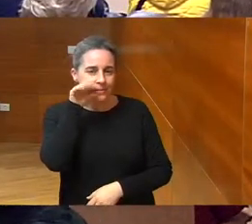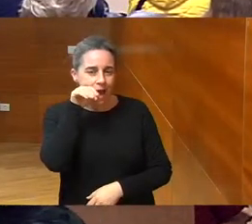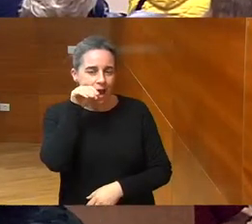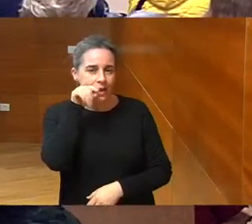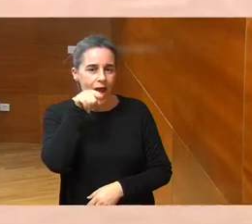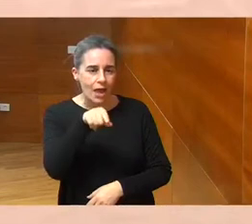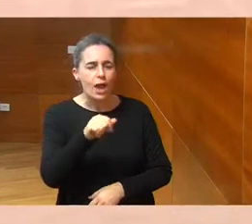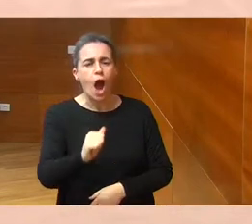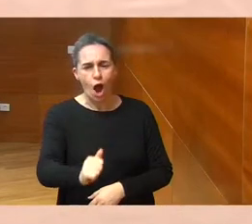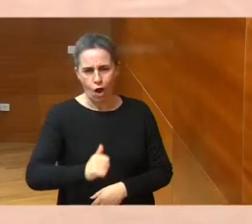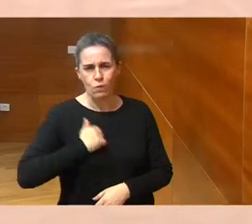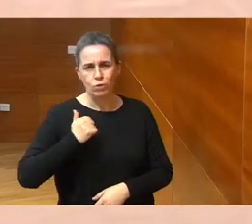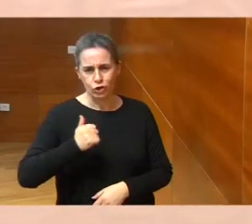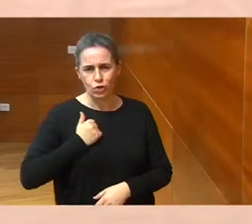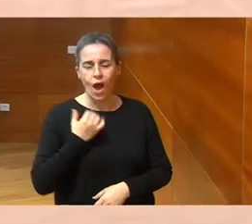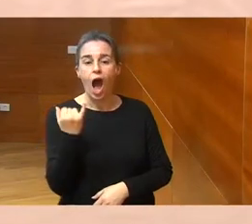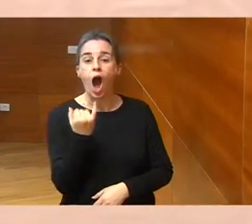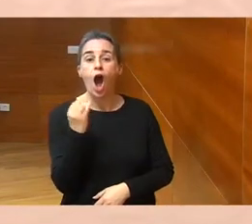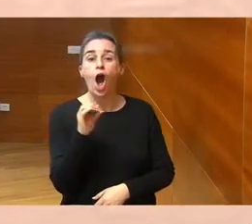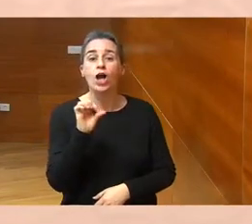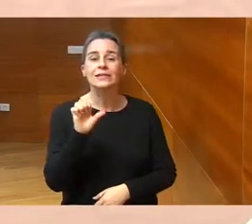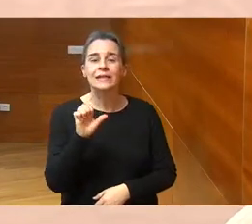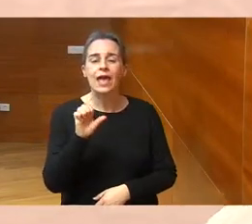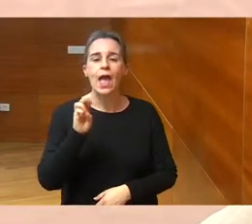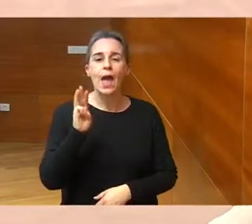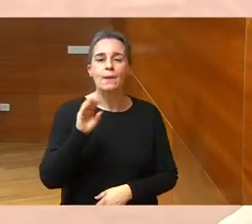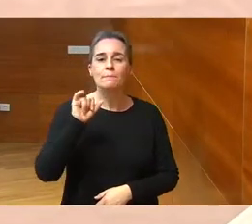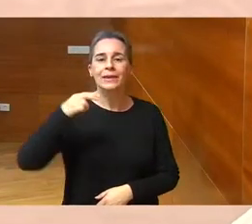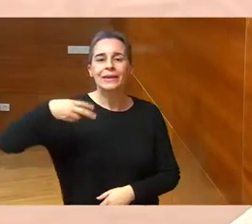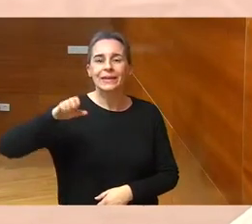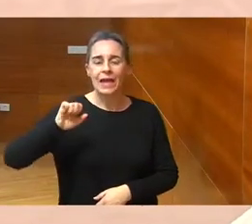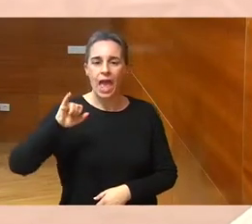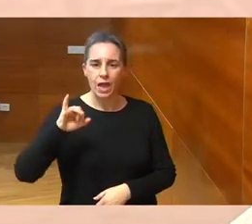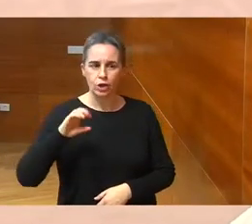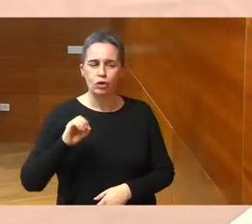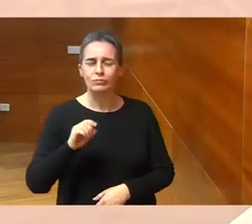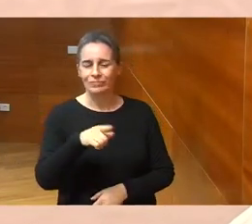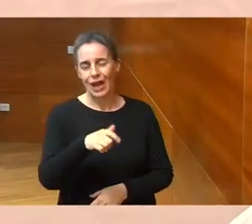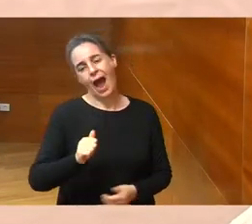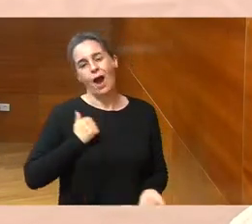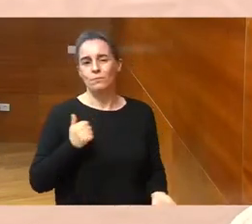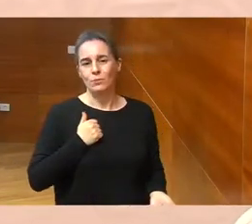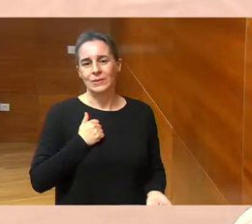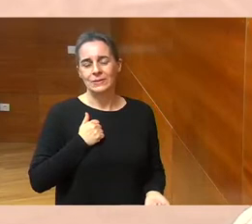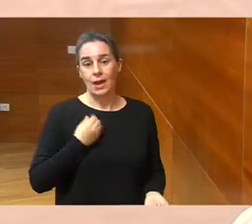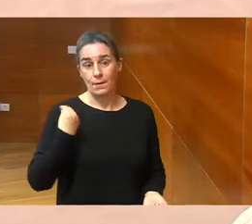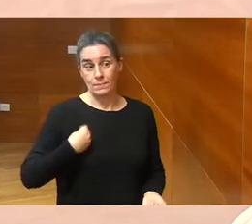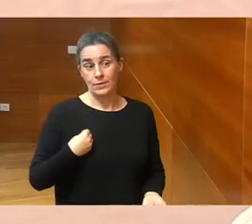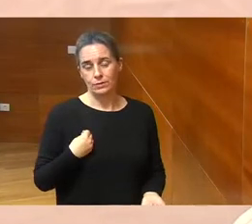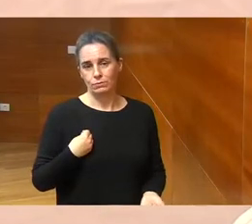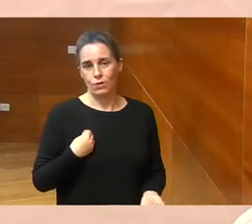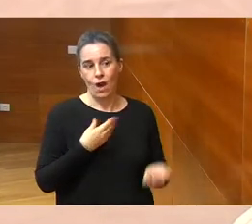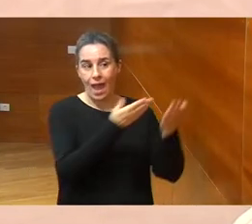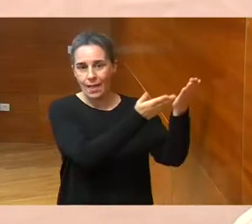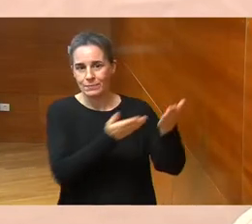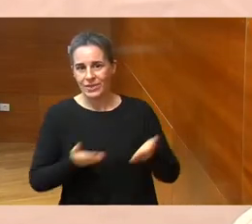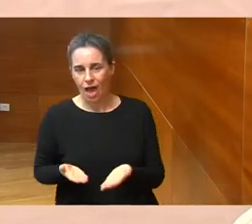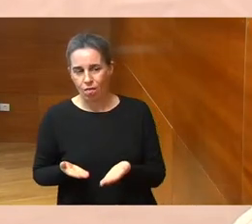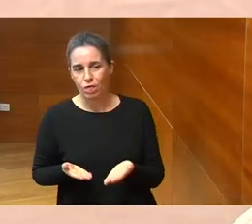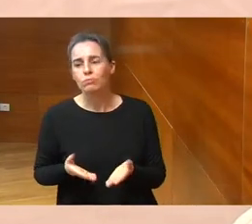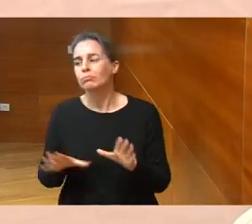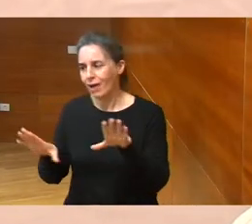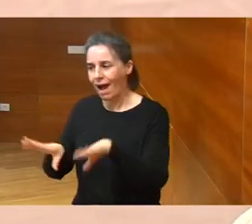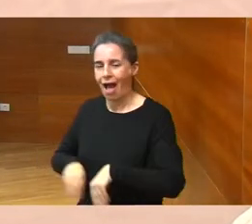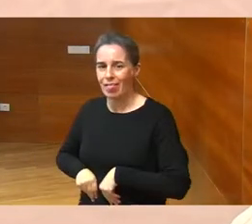que le brindó o aviador José piñeiro y parece que no han dudo mucho en aceptar a su convite a su propuesta para